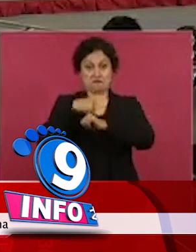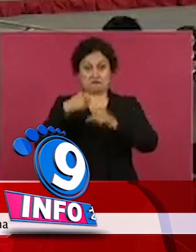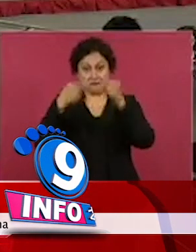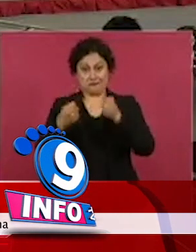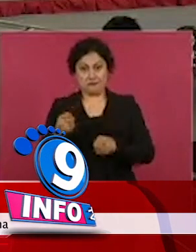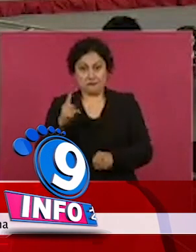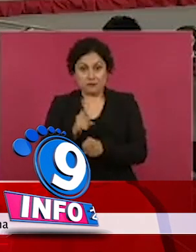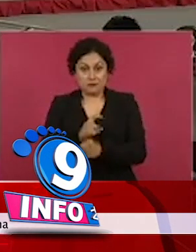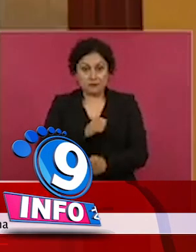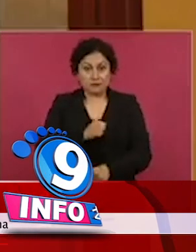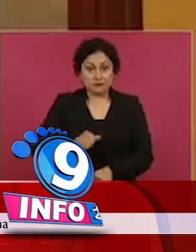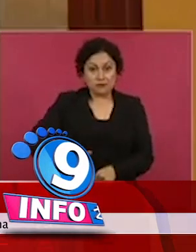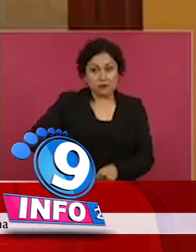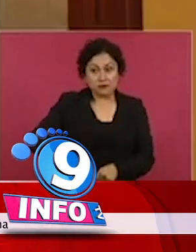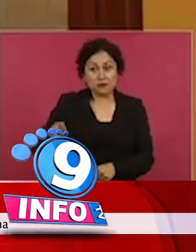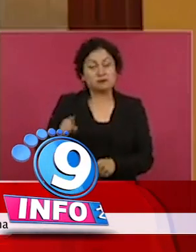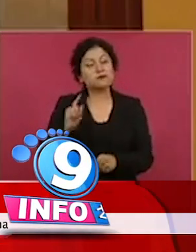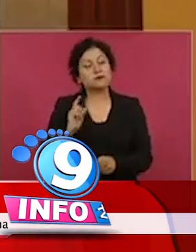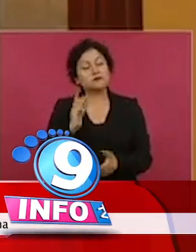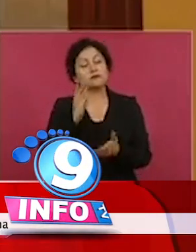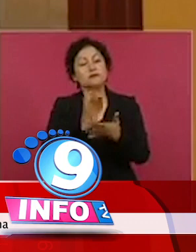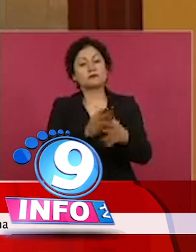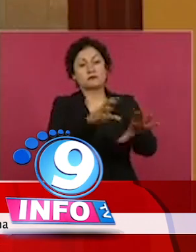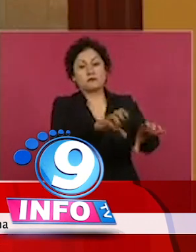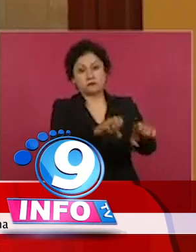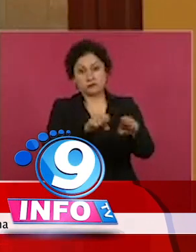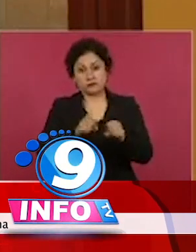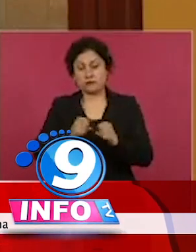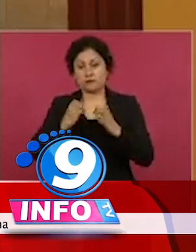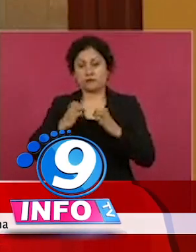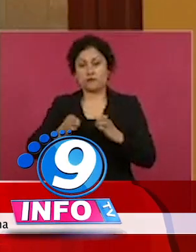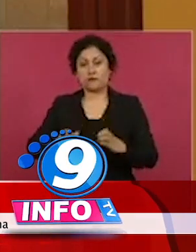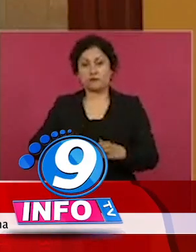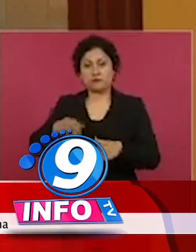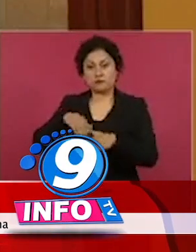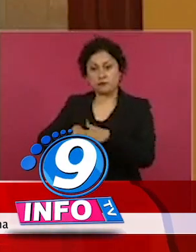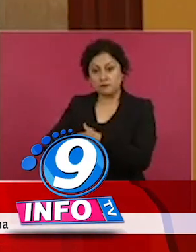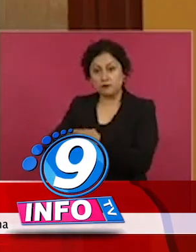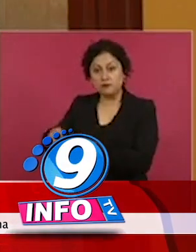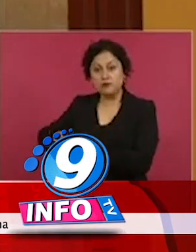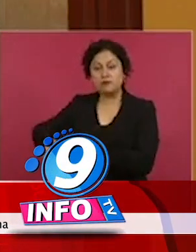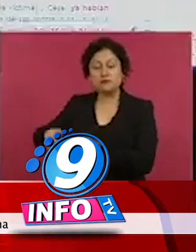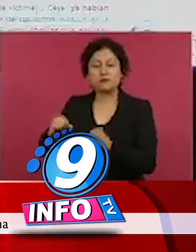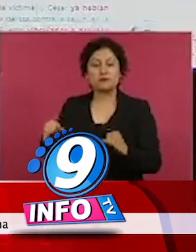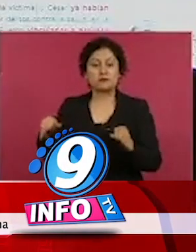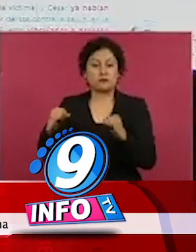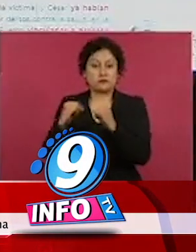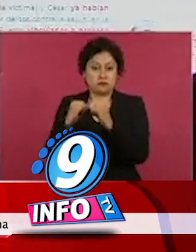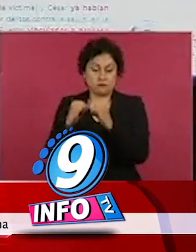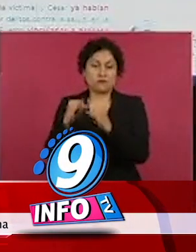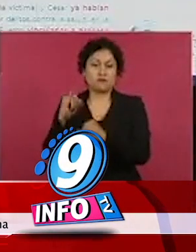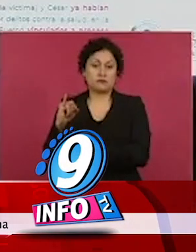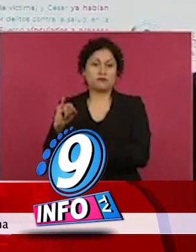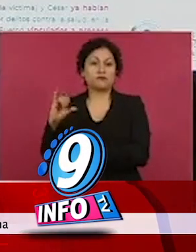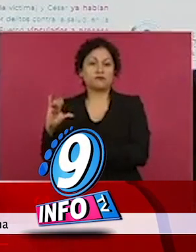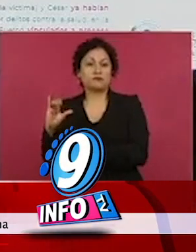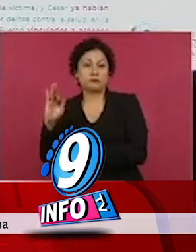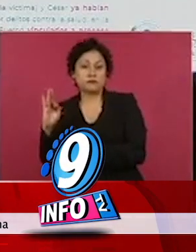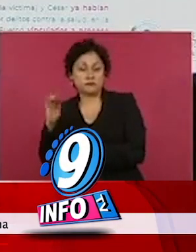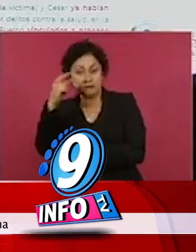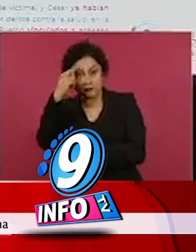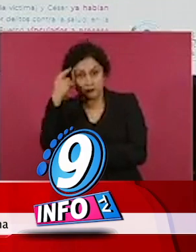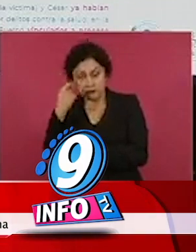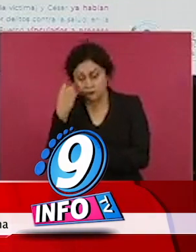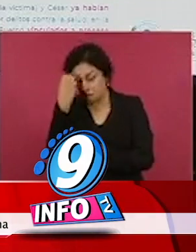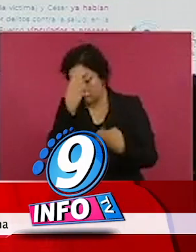efecto de recuperar y trasladar el cuerpo de la víctima al Instituto de Ciencias forenses para practicarle la necropsia de ley